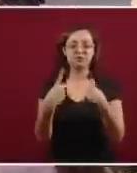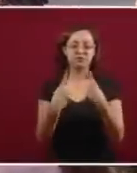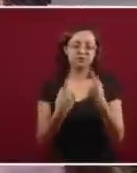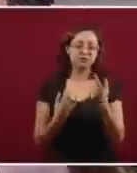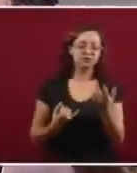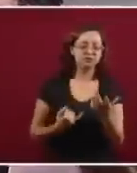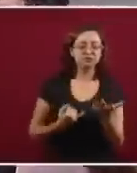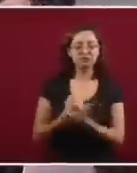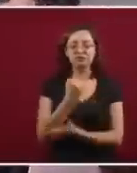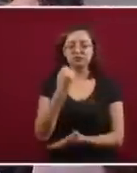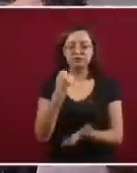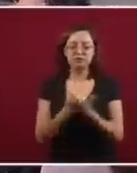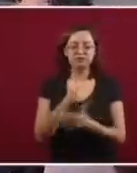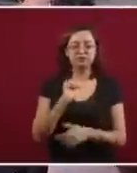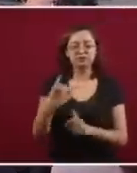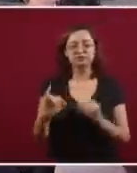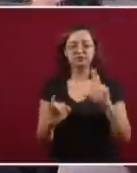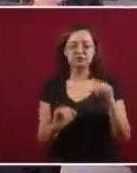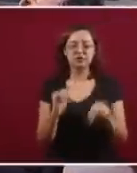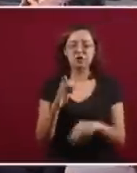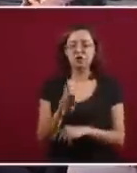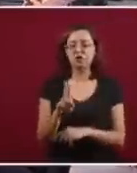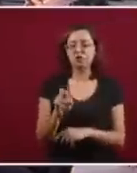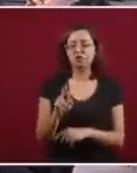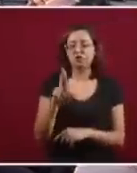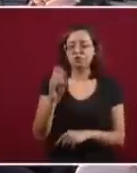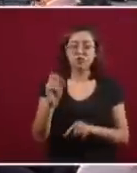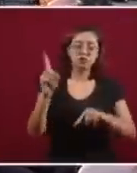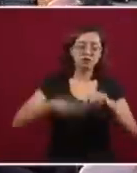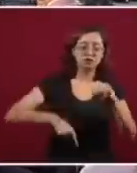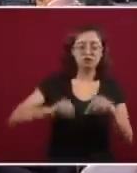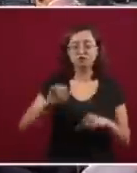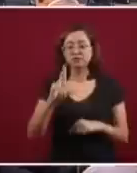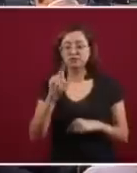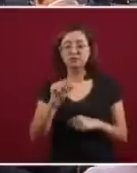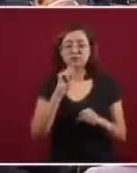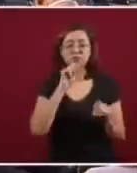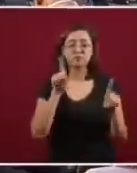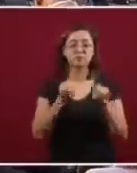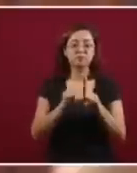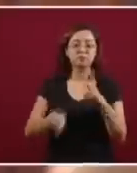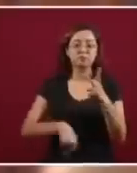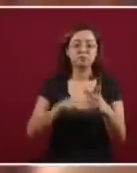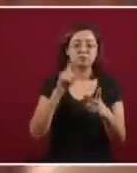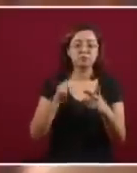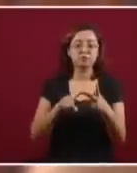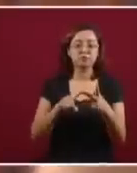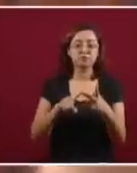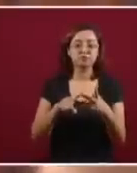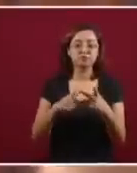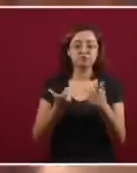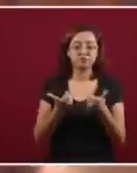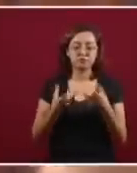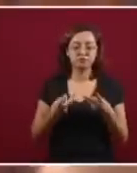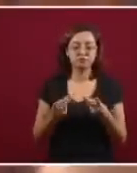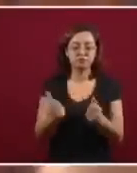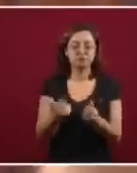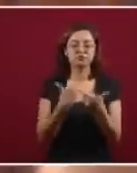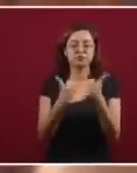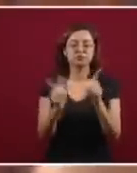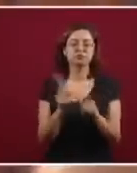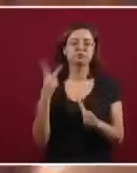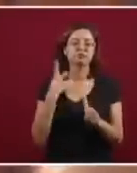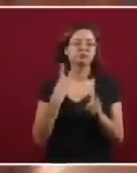aprobar la eliminación del fuero así como también el tema de la reducción de gastos para los partidos